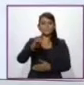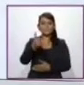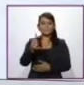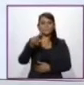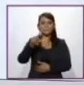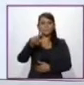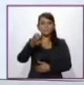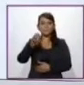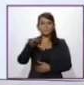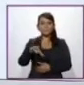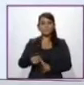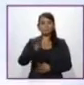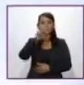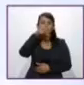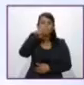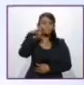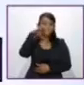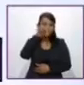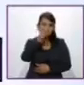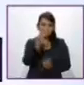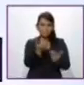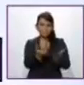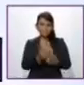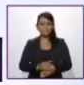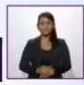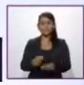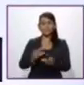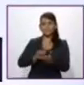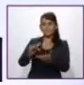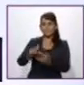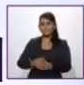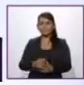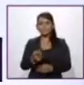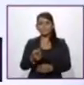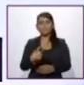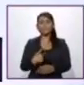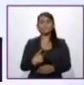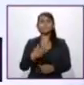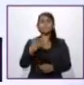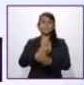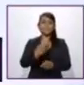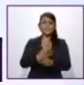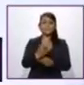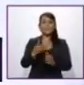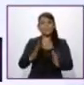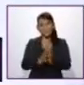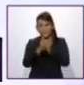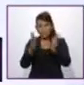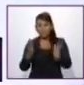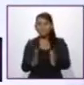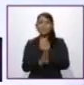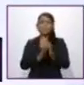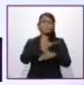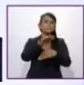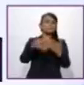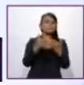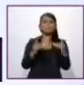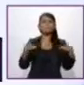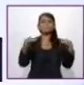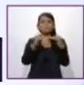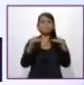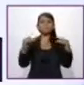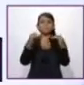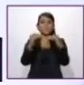Movimiento Ciudadano. Adelante. Muchísimas gracias. En un ejercicio democrático, en donde los mayores votantes somos